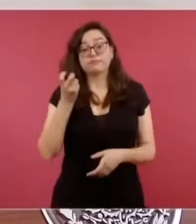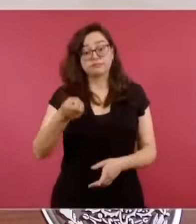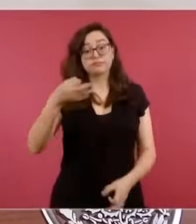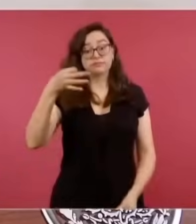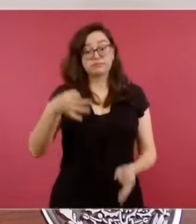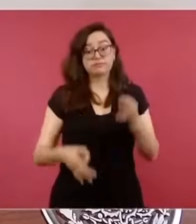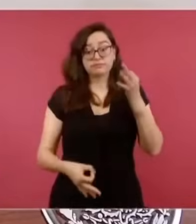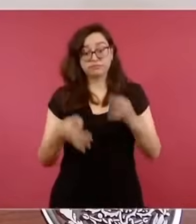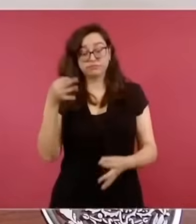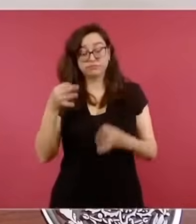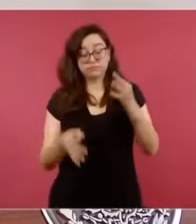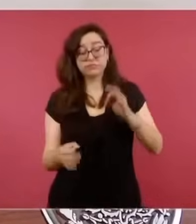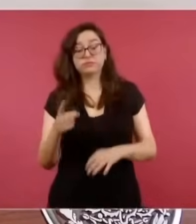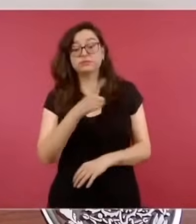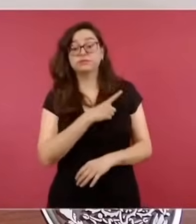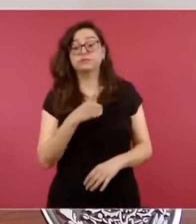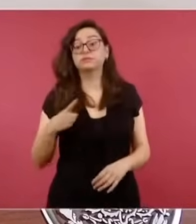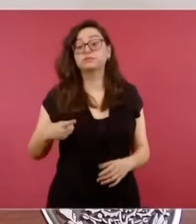en litigio